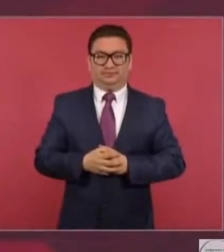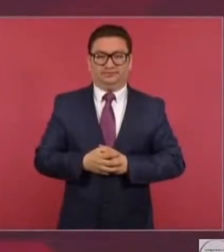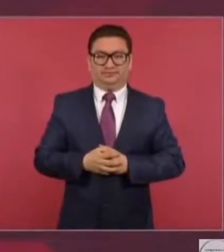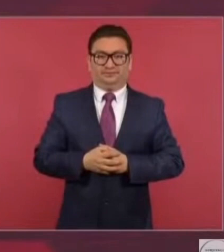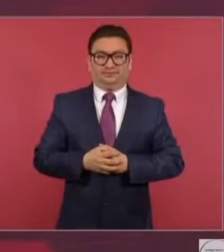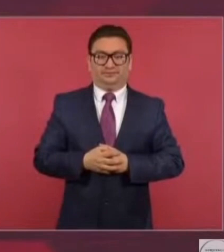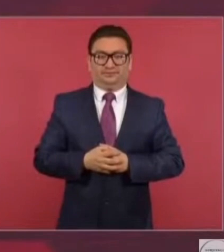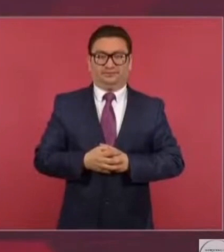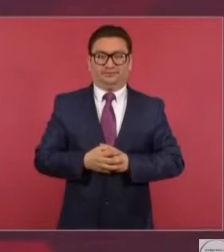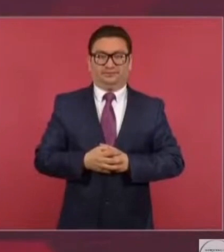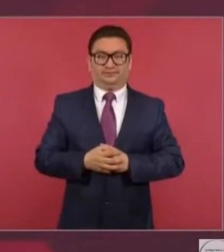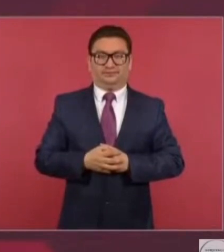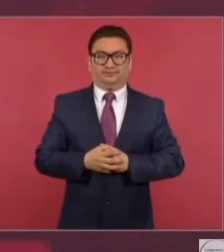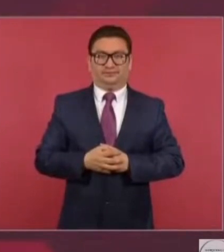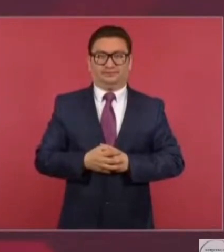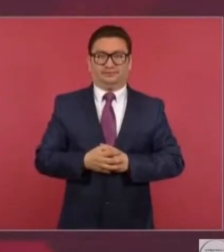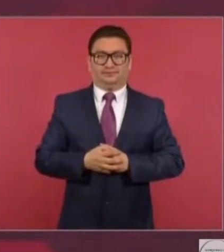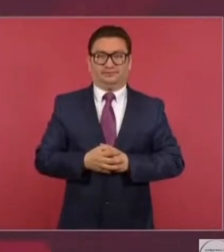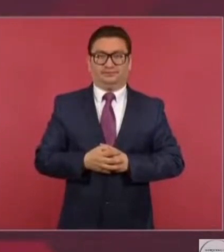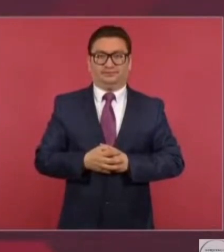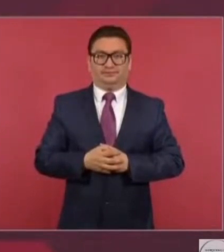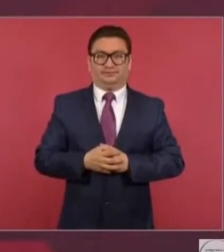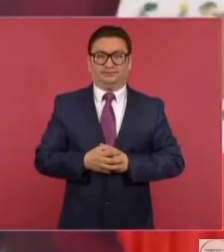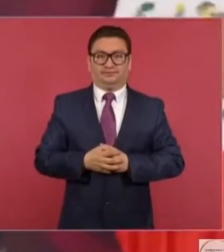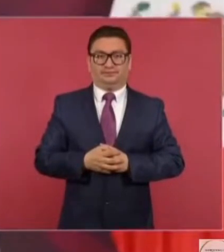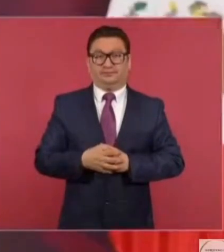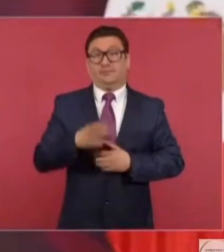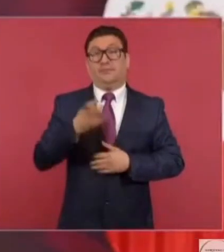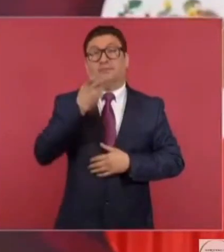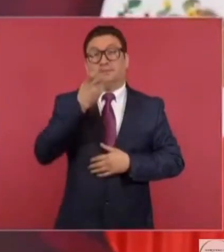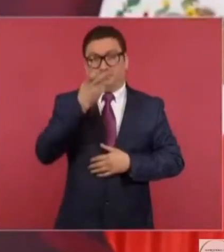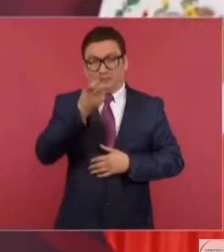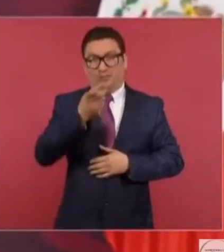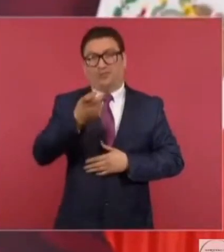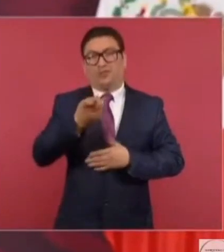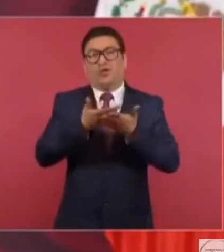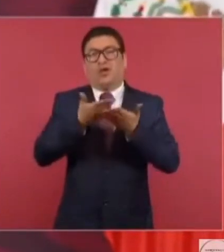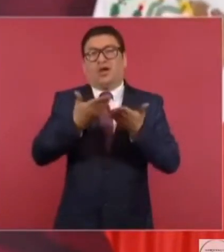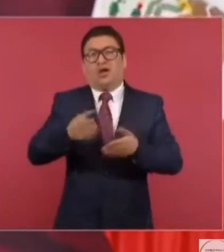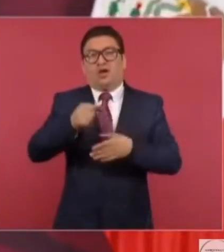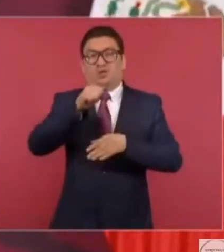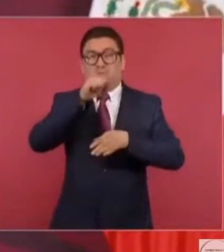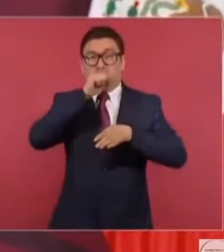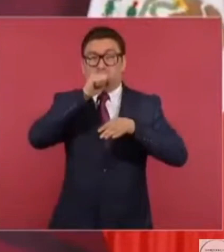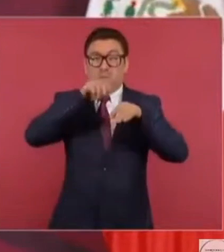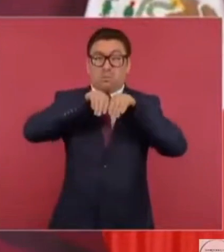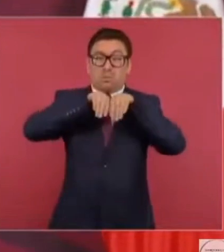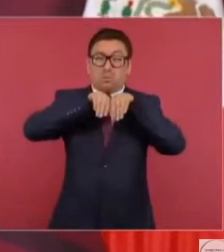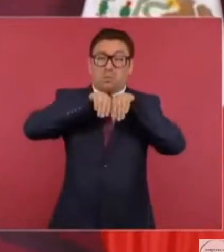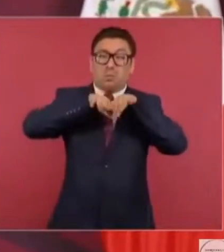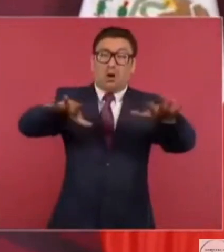Y por eso la campaña en contra de nosotros.